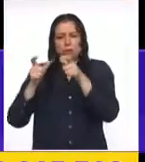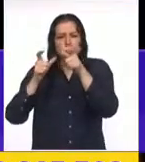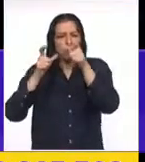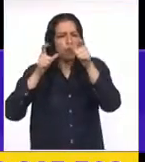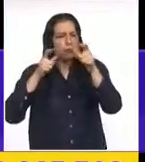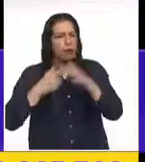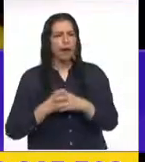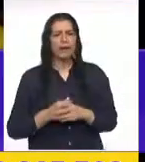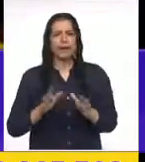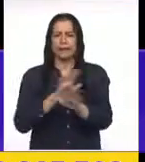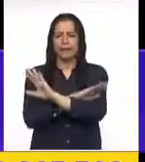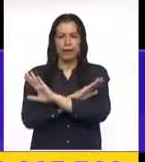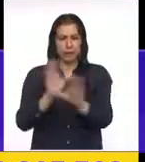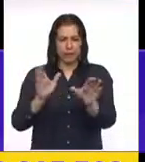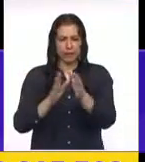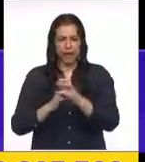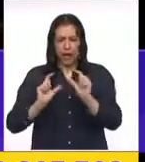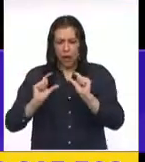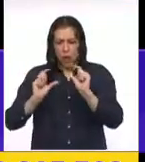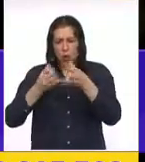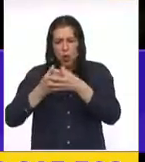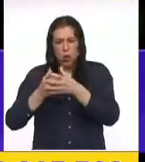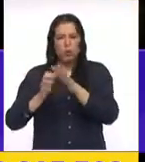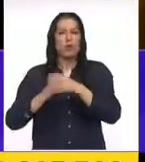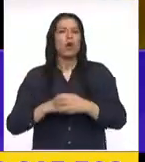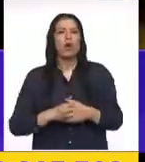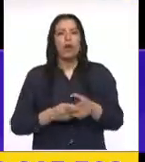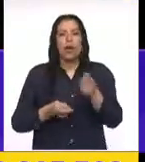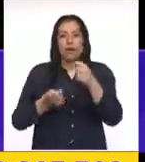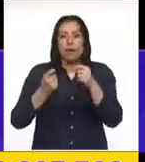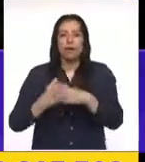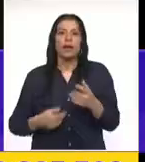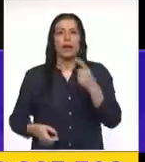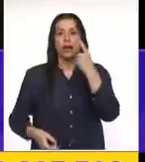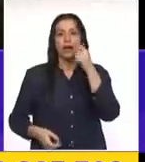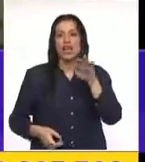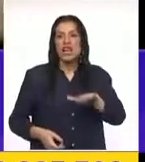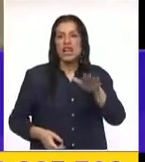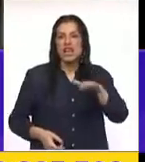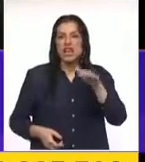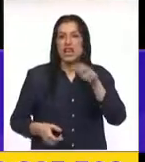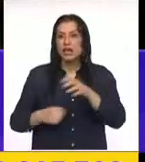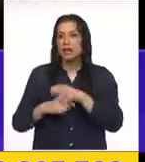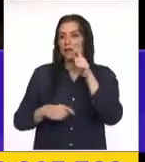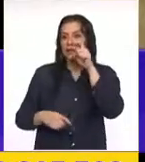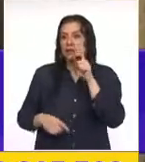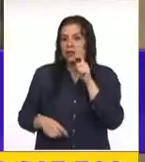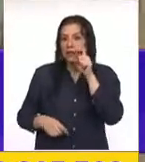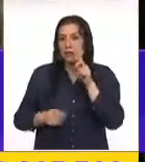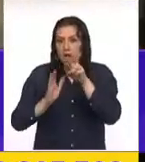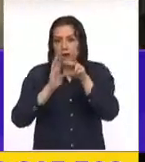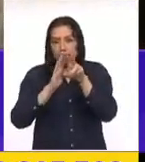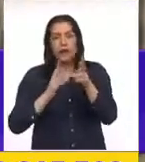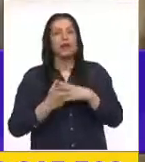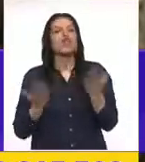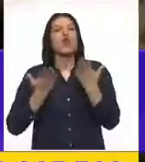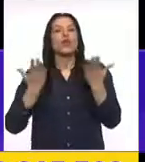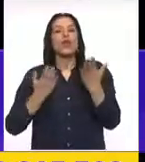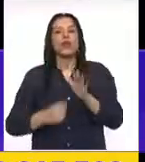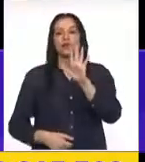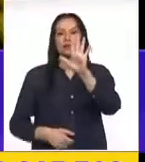busca ponerle punto final a una red de pornografía infantil que tendría sujetos involucrados en los 5 continentes del